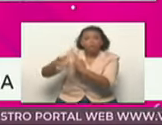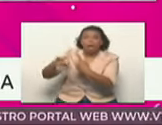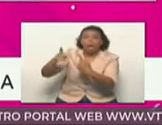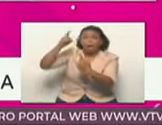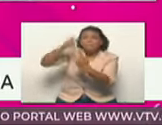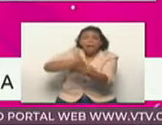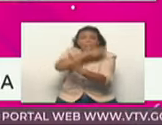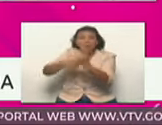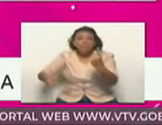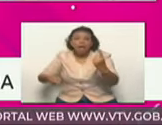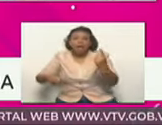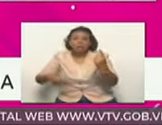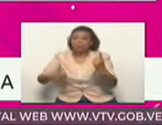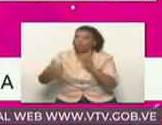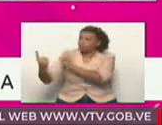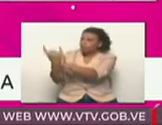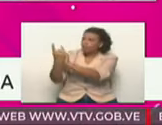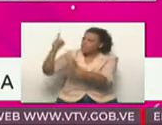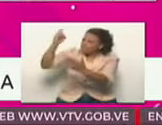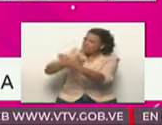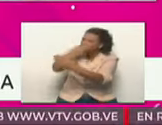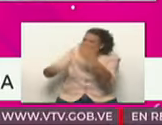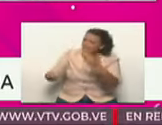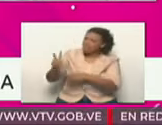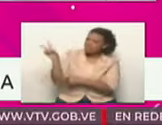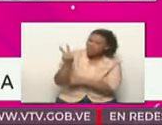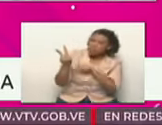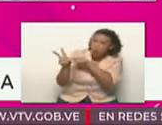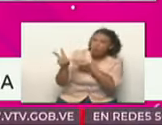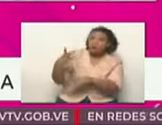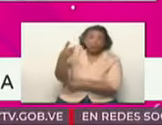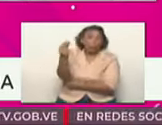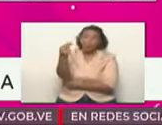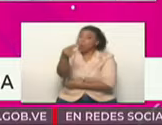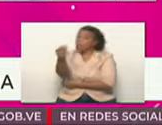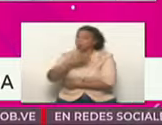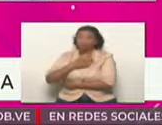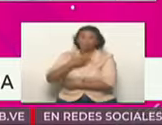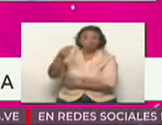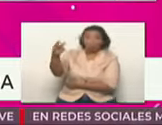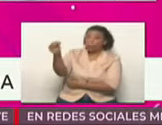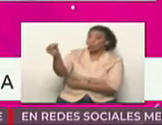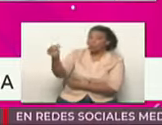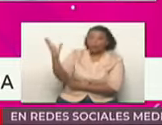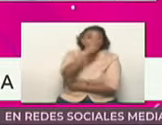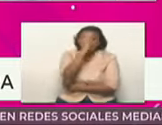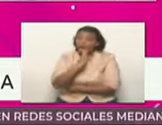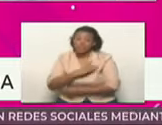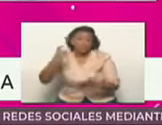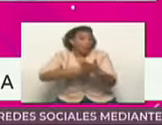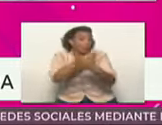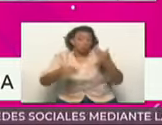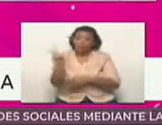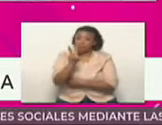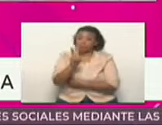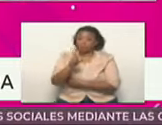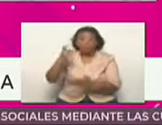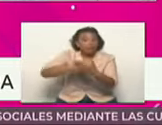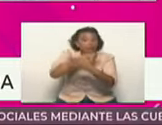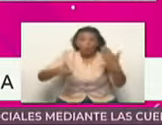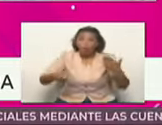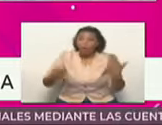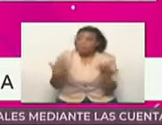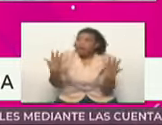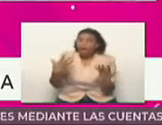vetaste a Venezuela, le dije. Me dijo, no, presidente, Brasil no vetó a Venezuela, no, ustedes